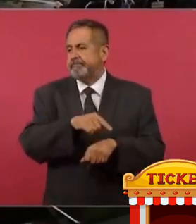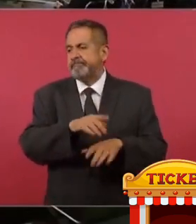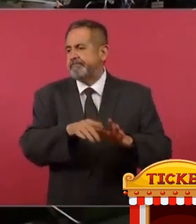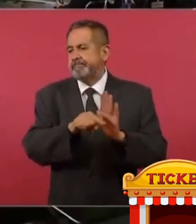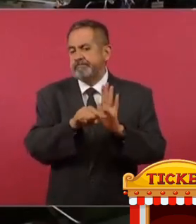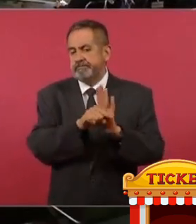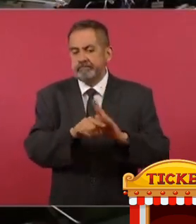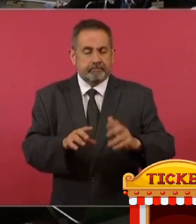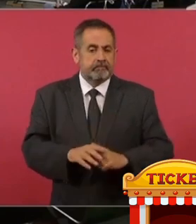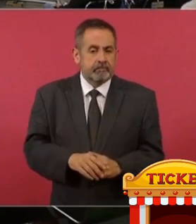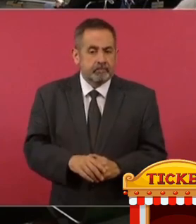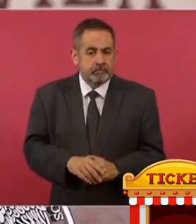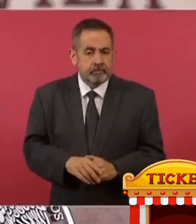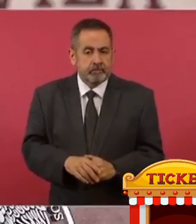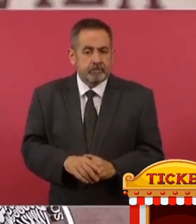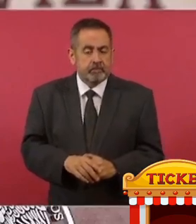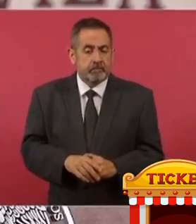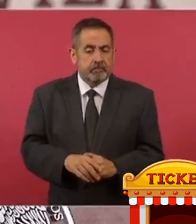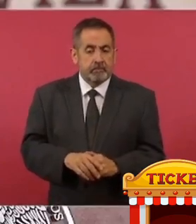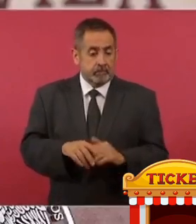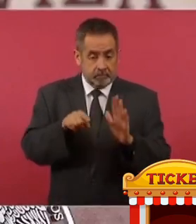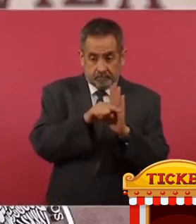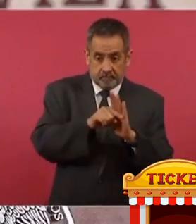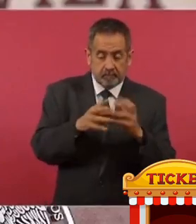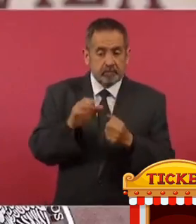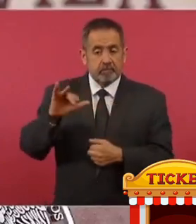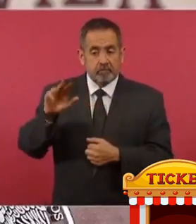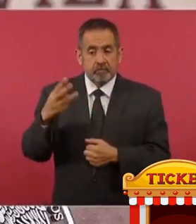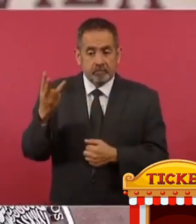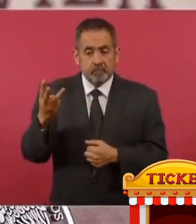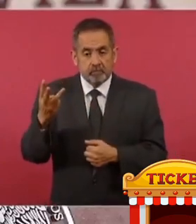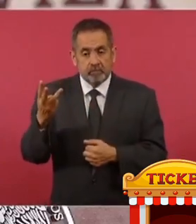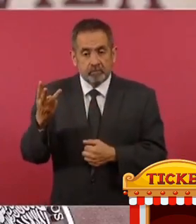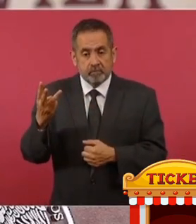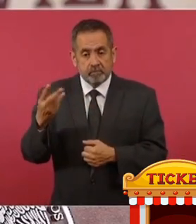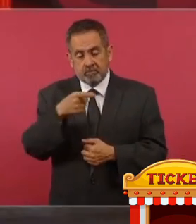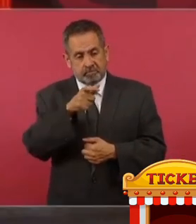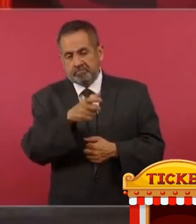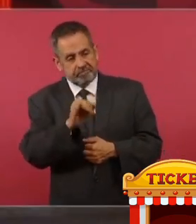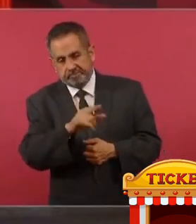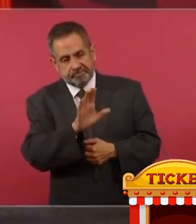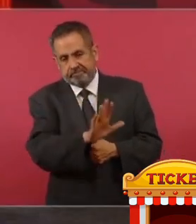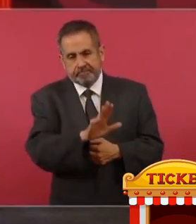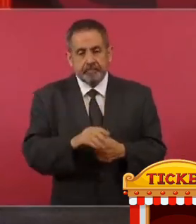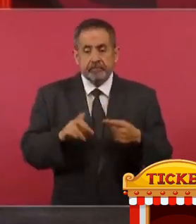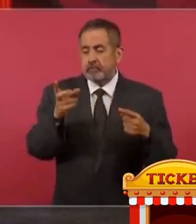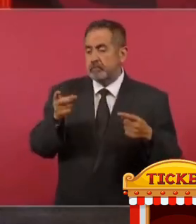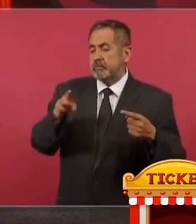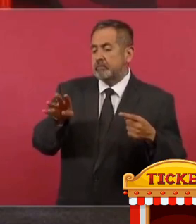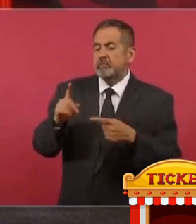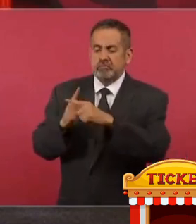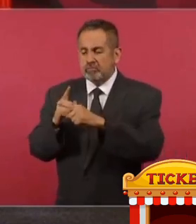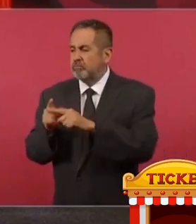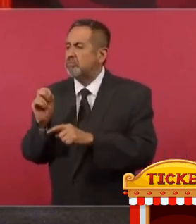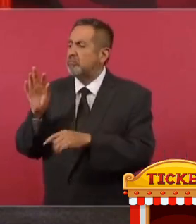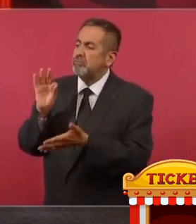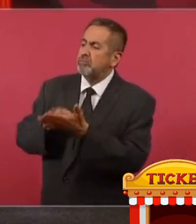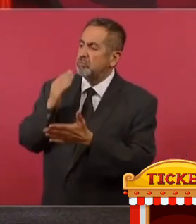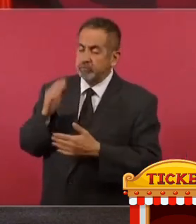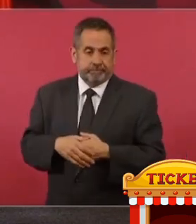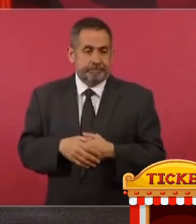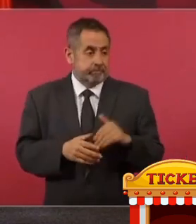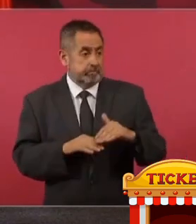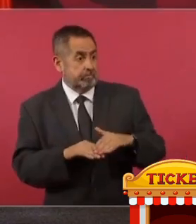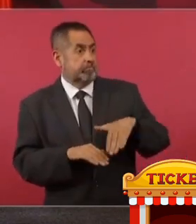negativa. De las notas negativas, 53 tienen esta característica frente a 39 positivas. Y la institución